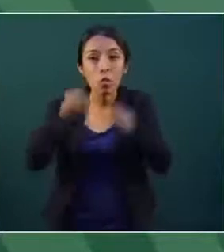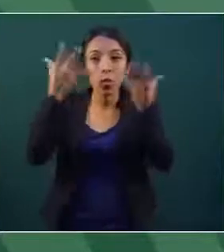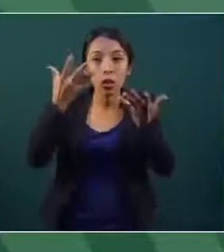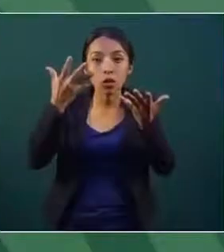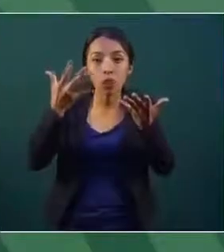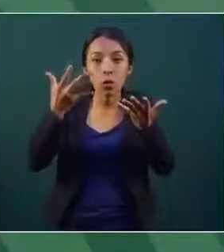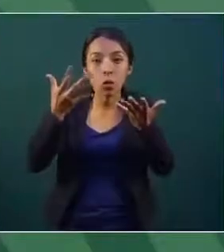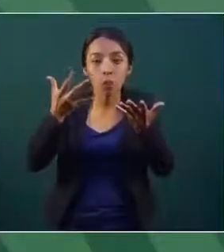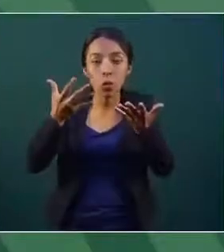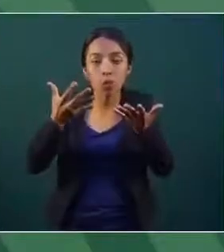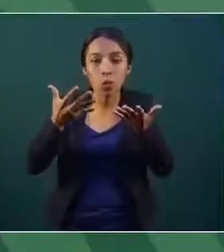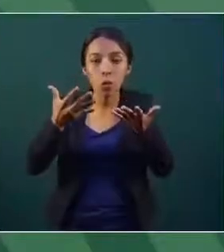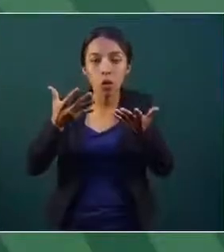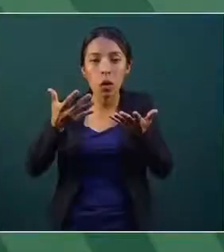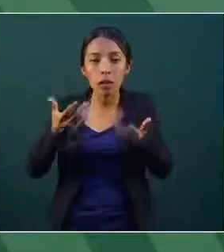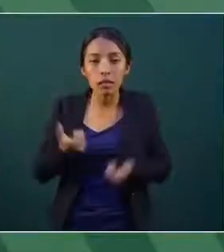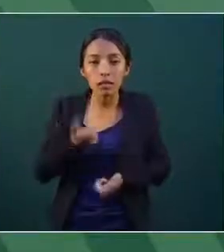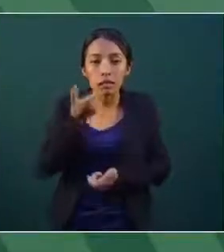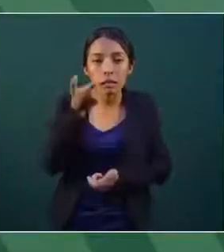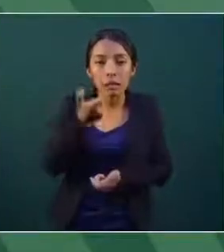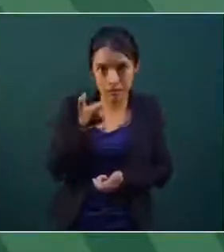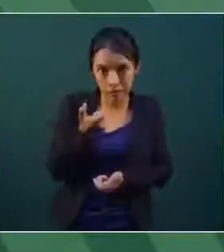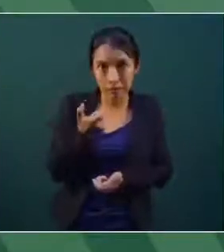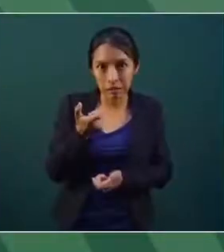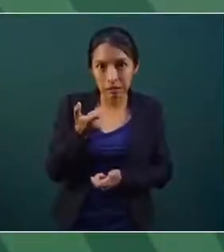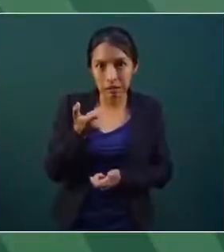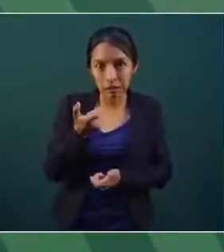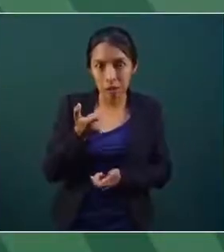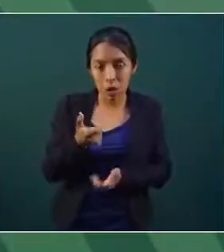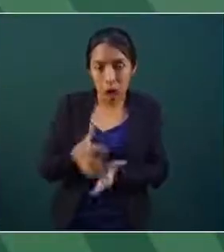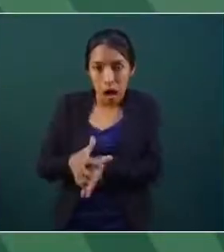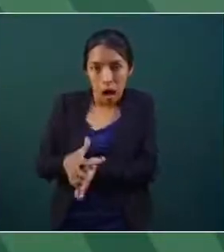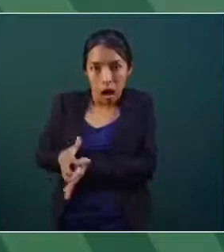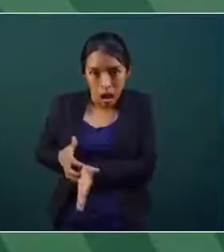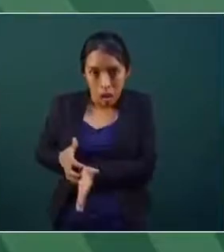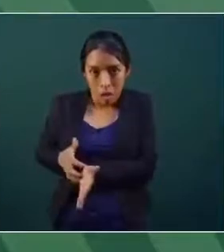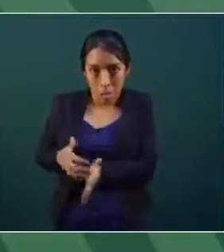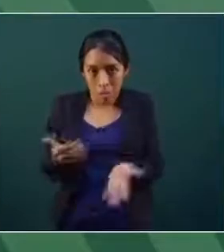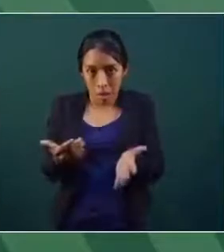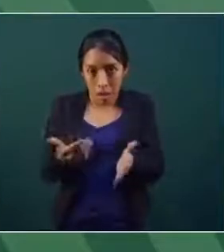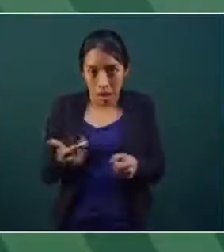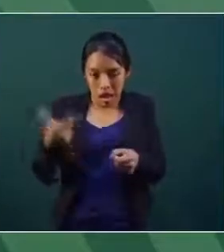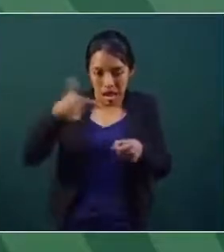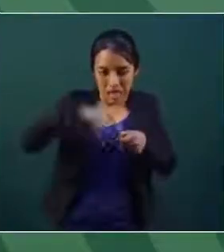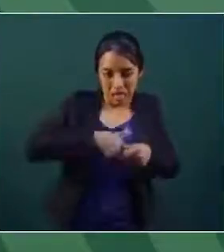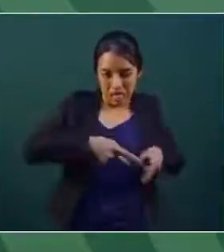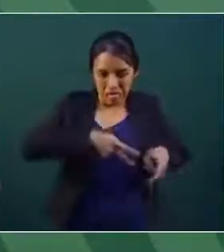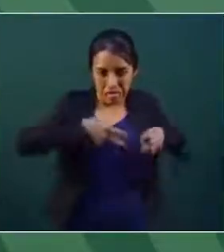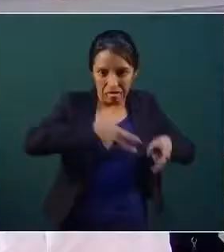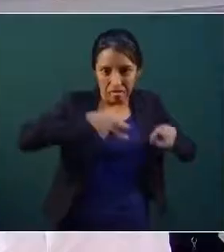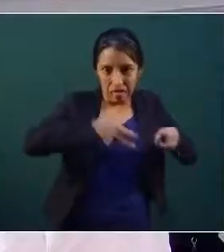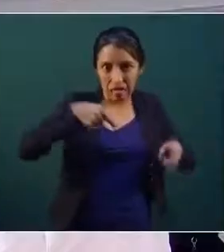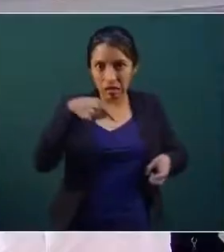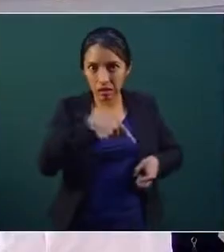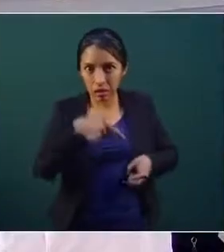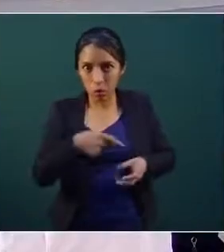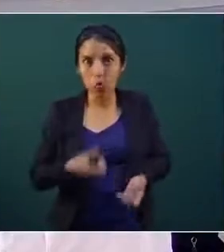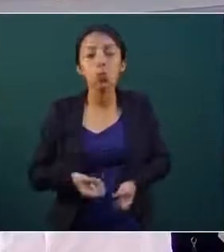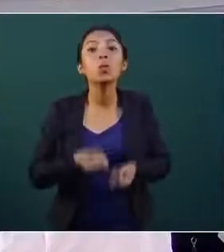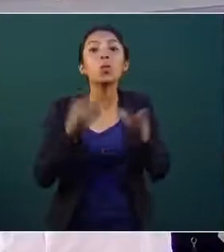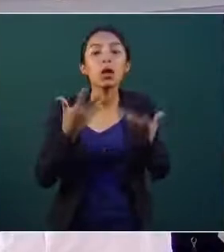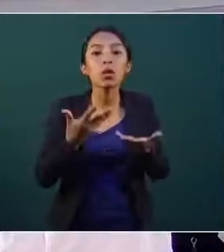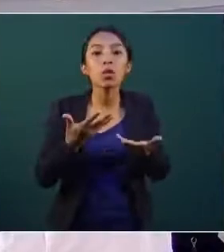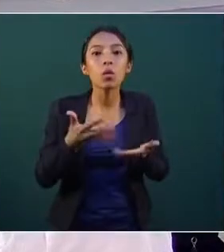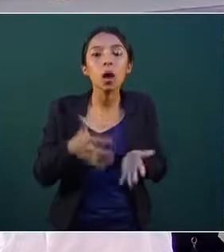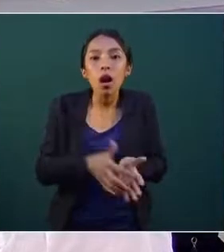por combatir el huachicol. ¿Y quiénes nos ayudan? Las Fuerzas Armadas.